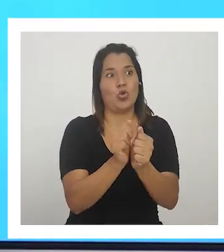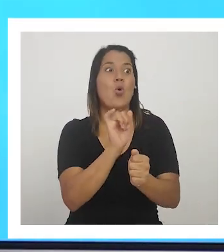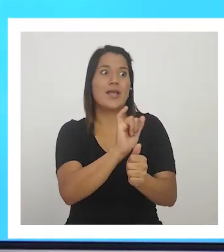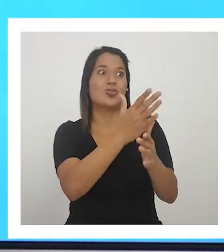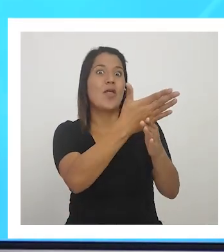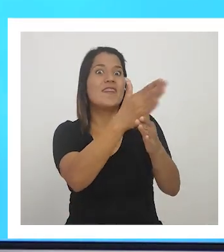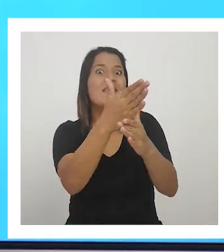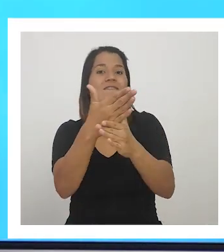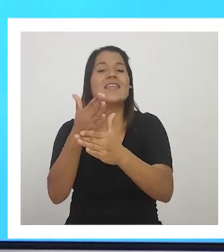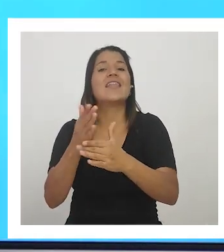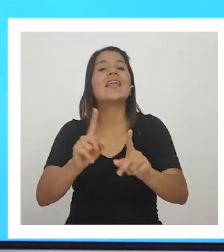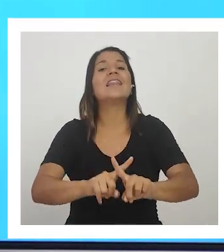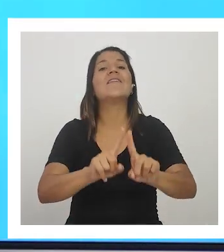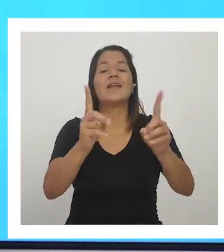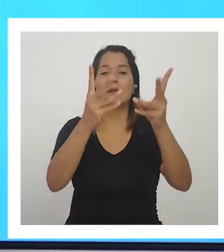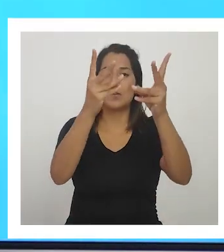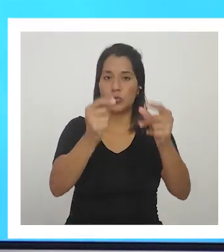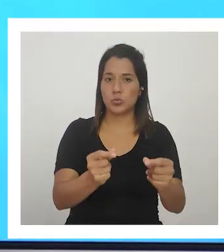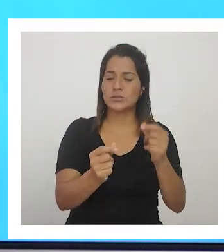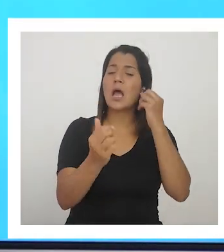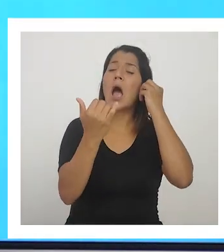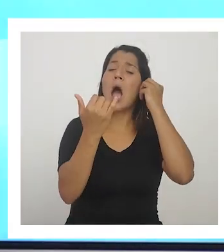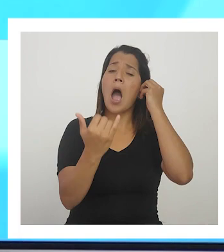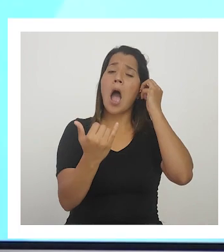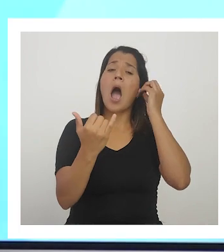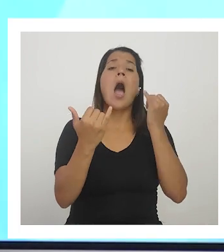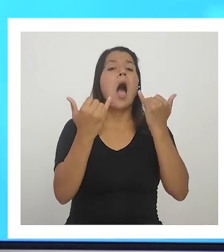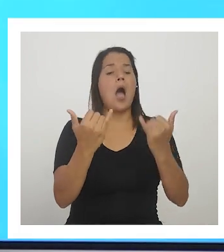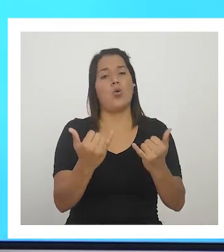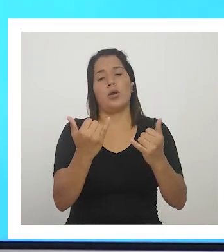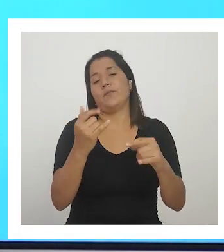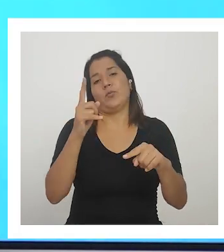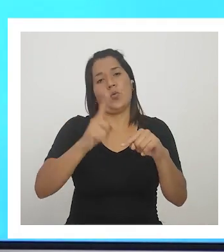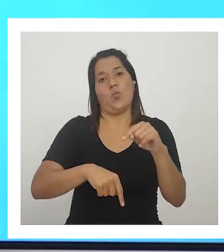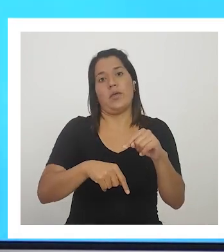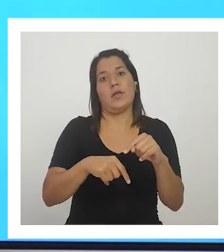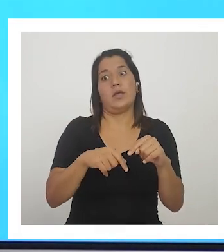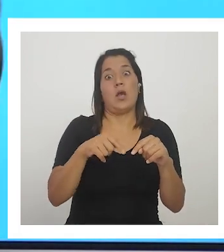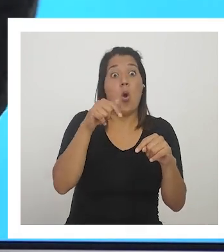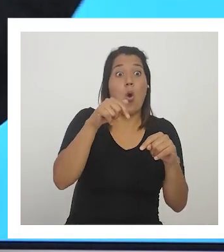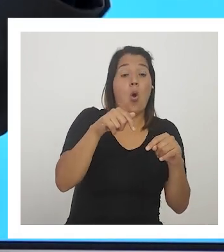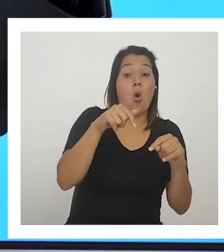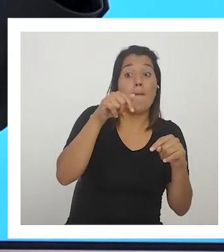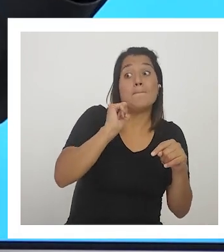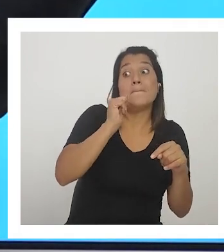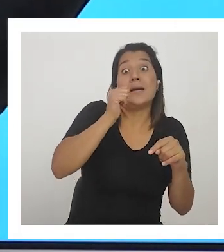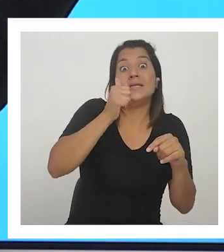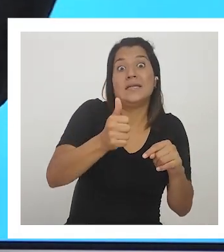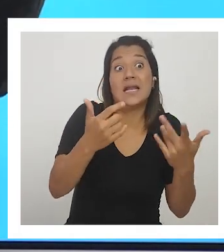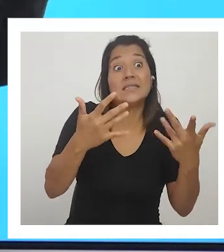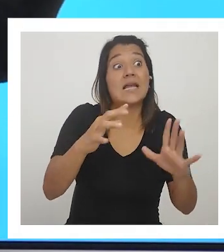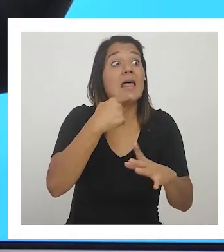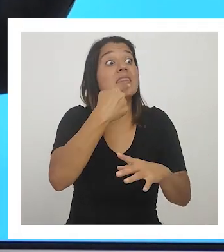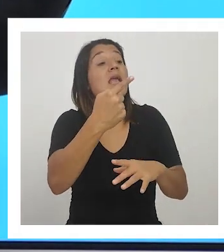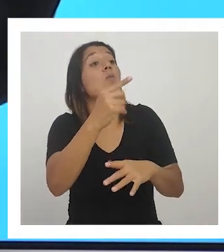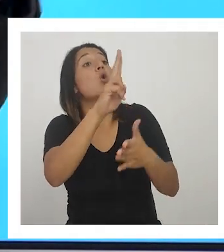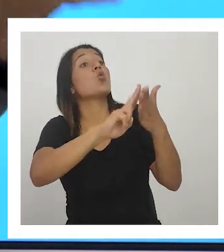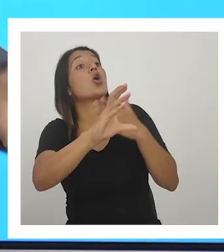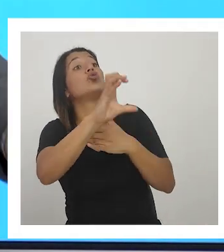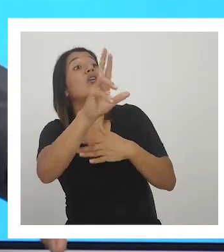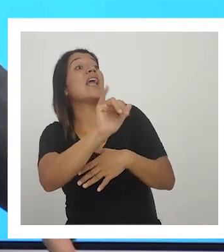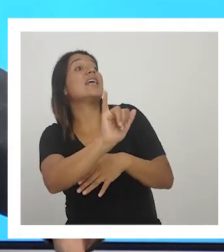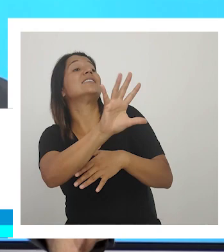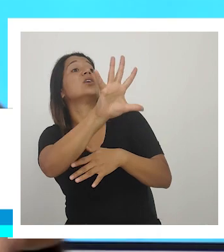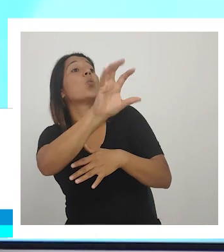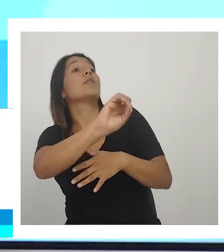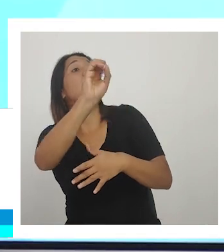La redistribución no puede ser que yo hoy, de hoy para mañana, le digamos a la Universidad de Costa Rica, mire, ese 50%